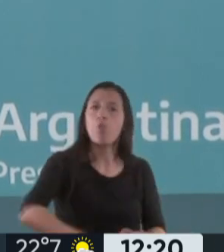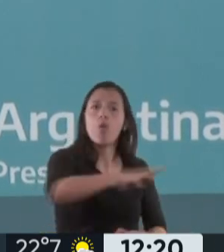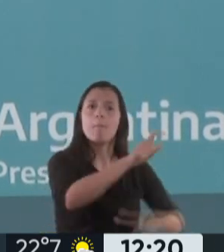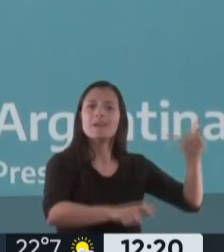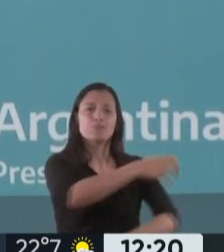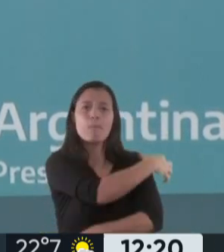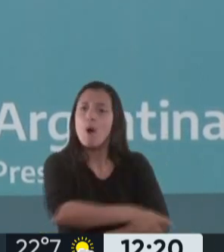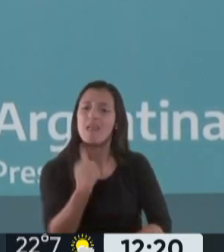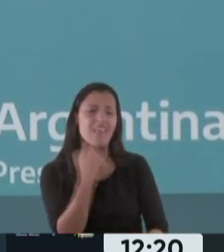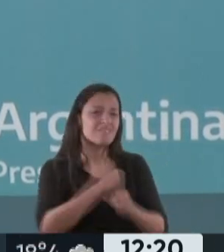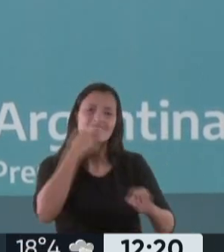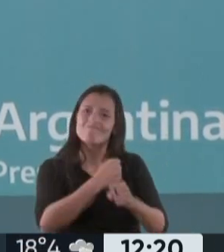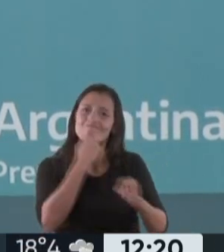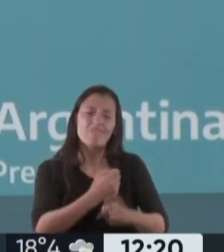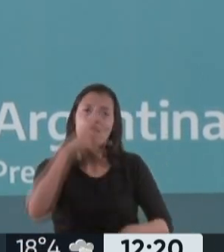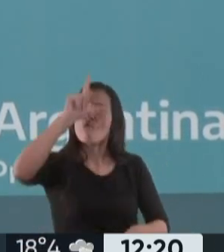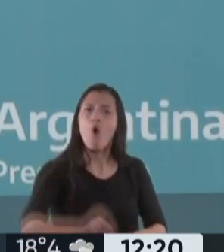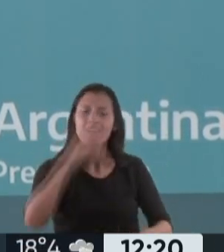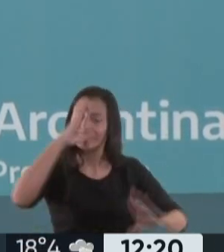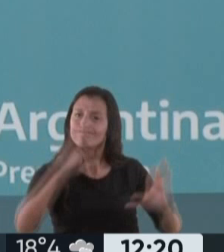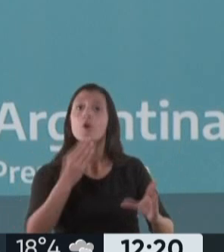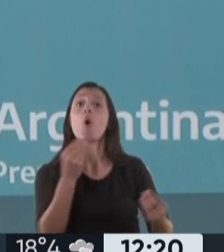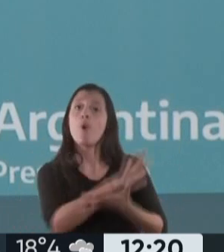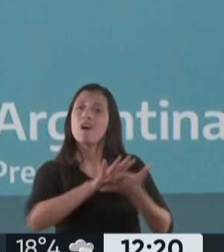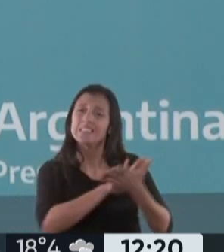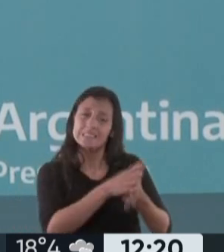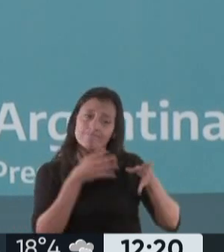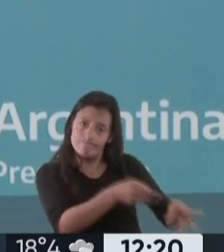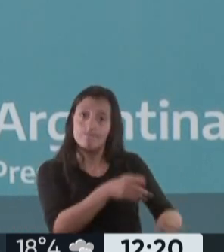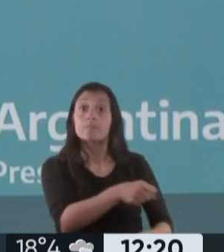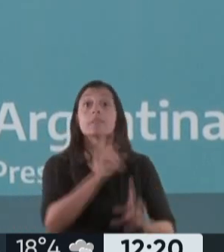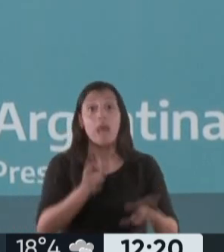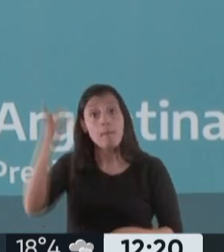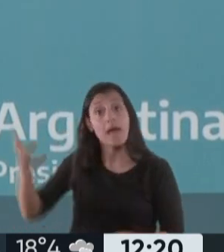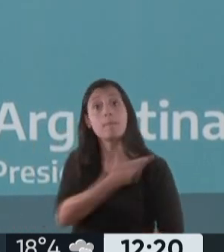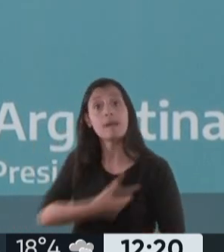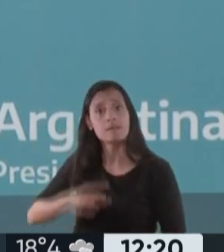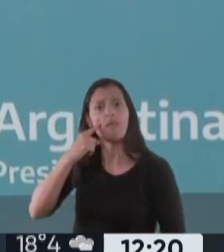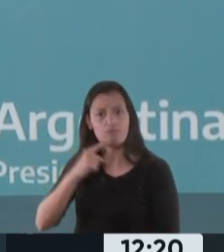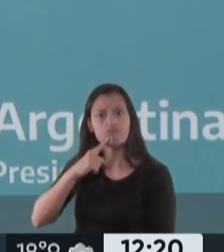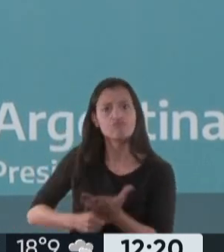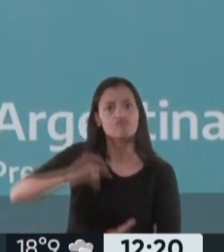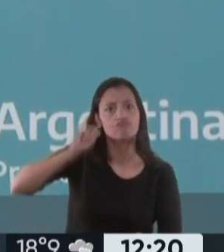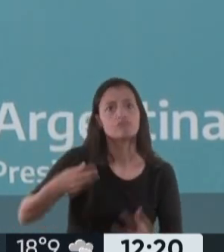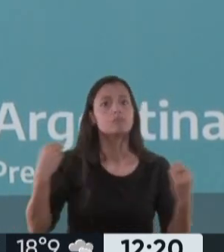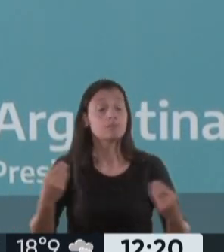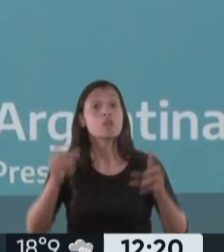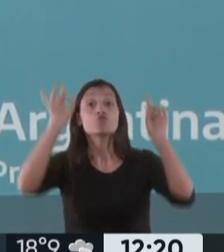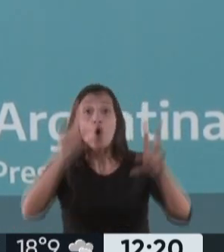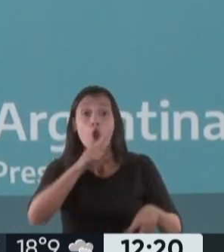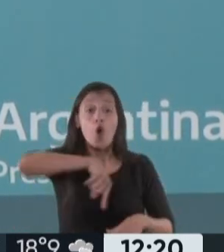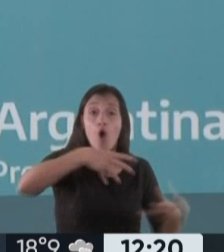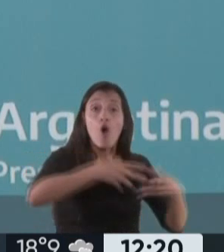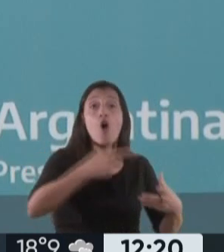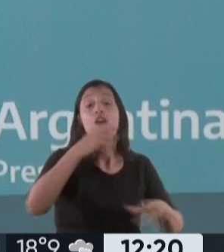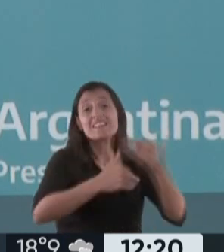trabajar fuertemente para empezar a resolverlos, y una fuerte decisión del presidente de la Nación de que no solamente desarrollo social, sino